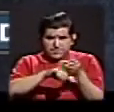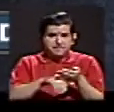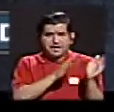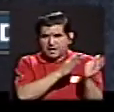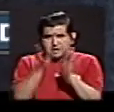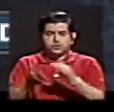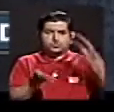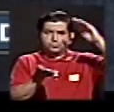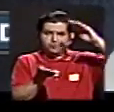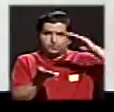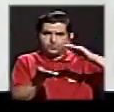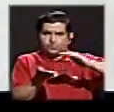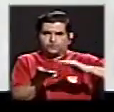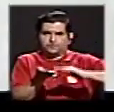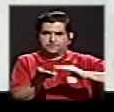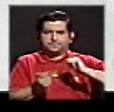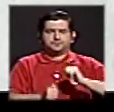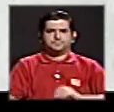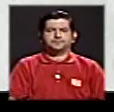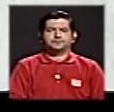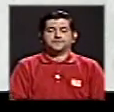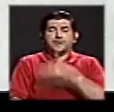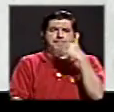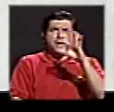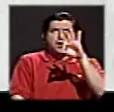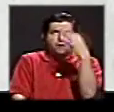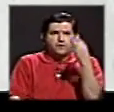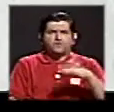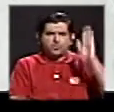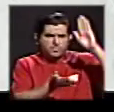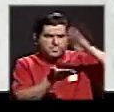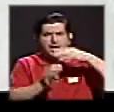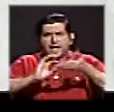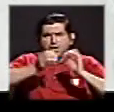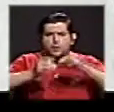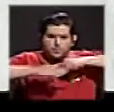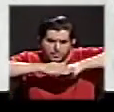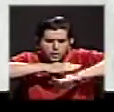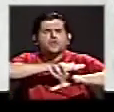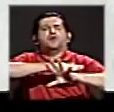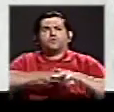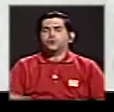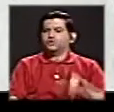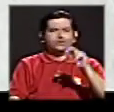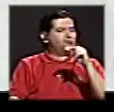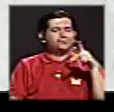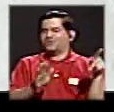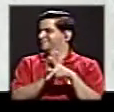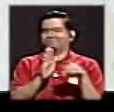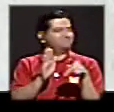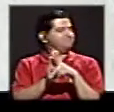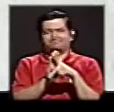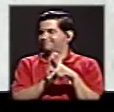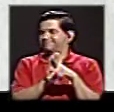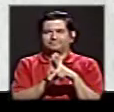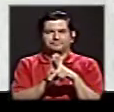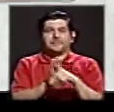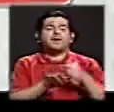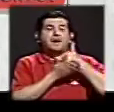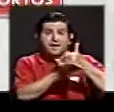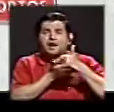planeados es baja. La mejor forma de reducir el número de abortos no es prohibiéndolo,